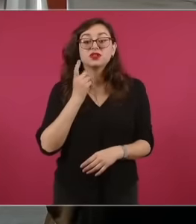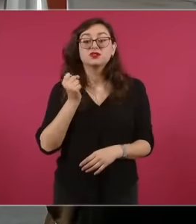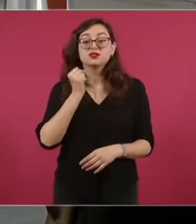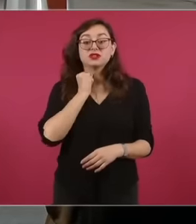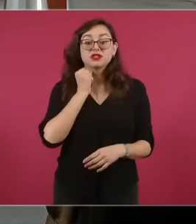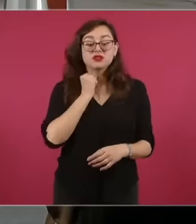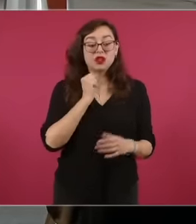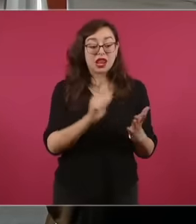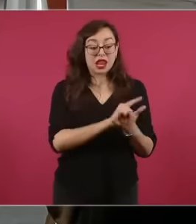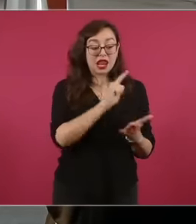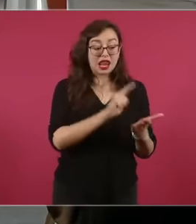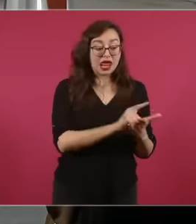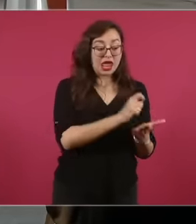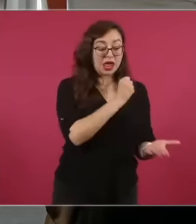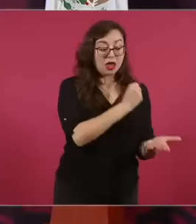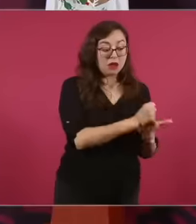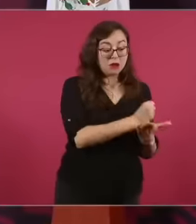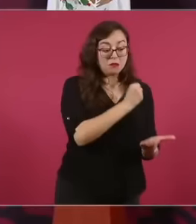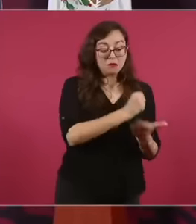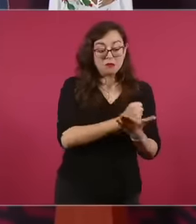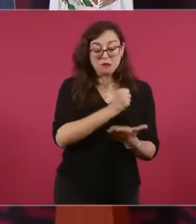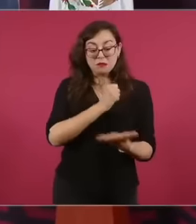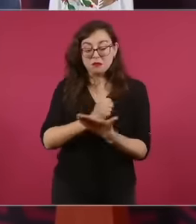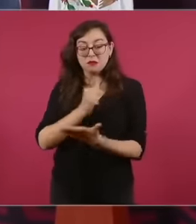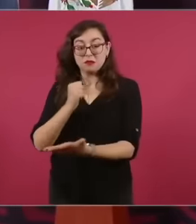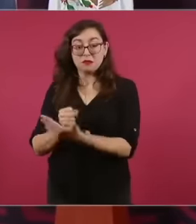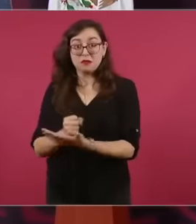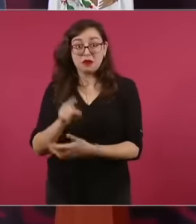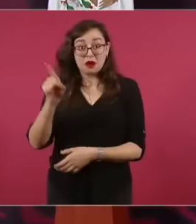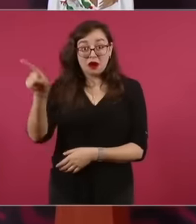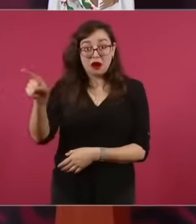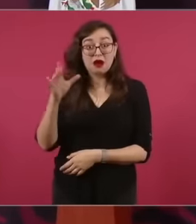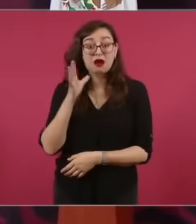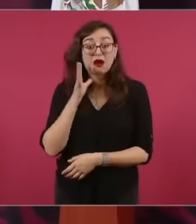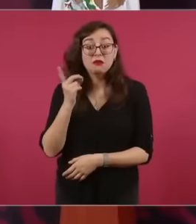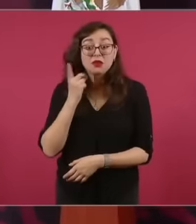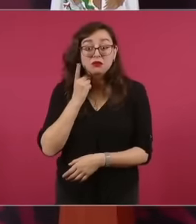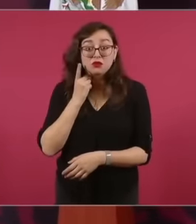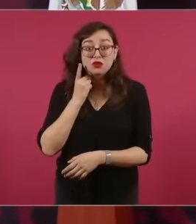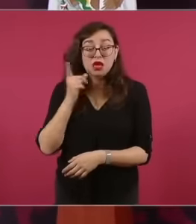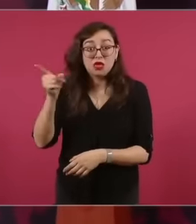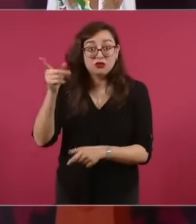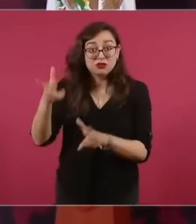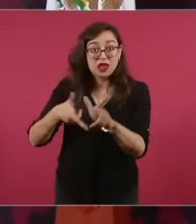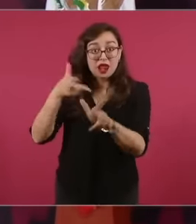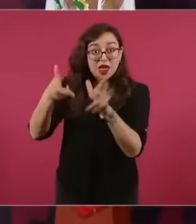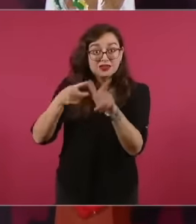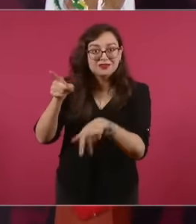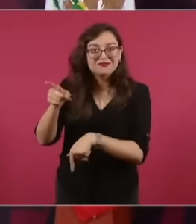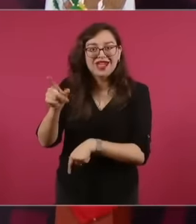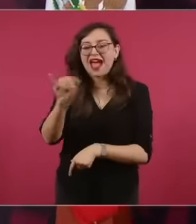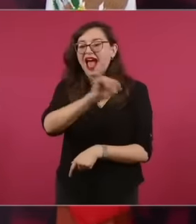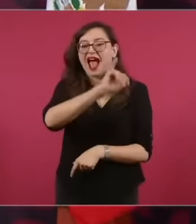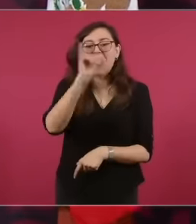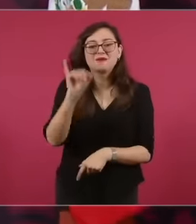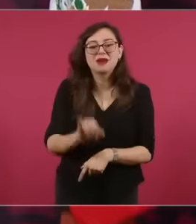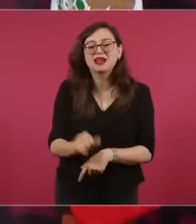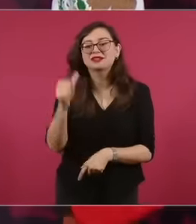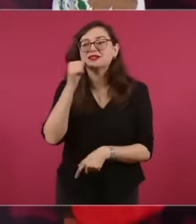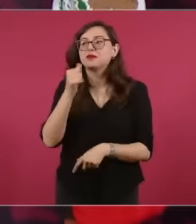alternativas, en Banamex, en la madrugada. Nada más que todo